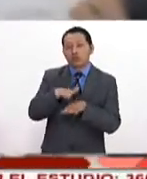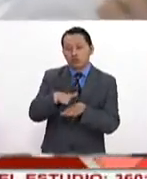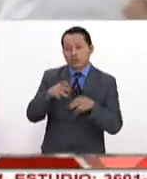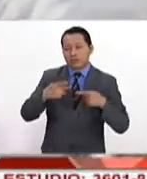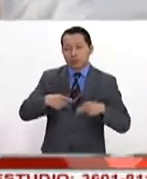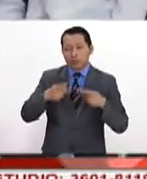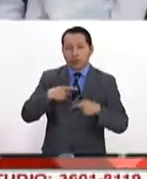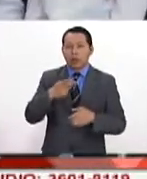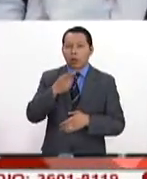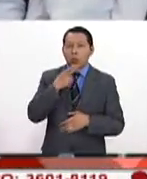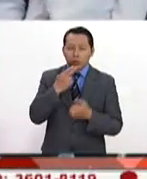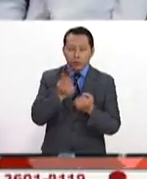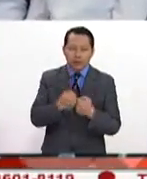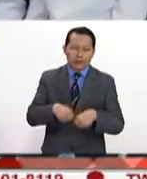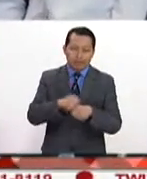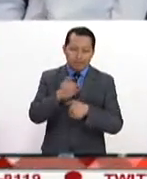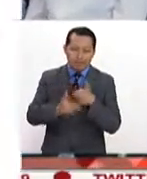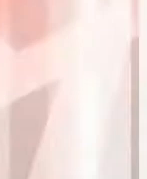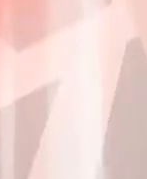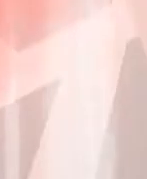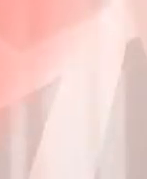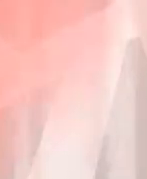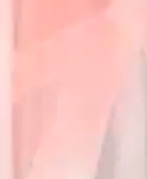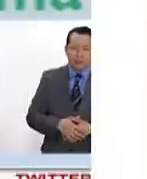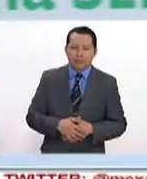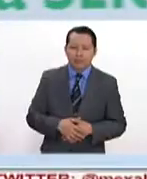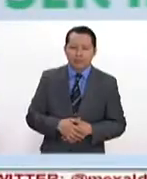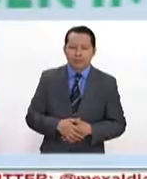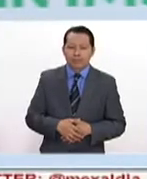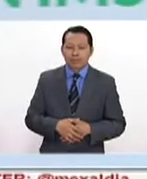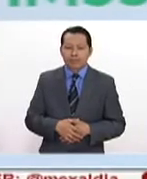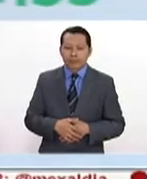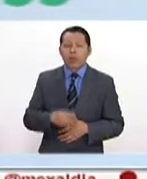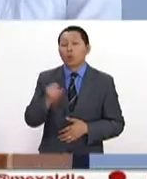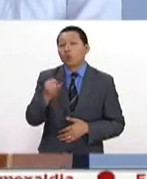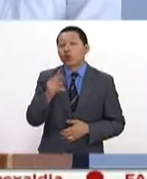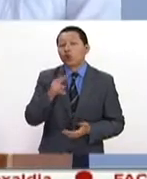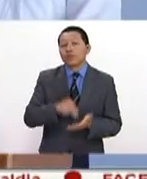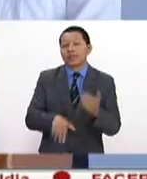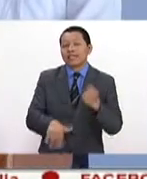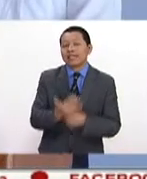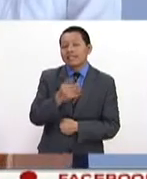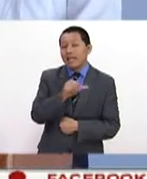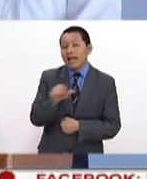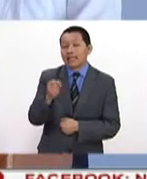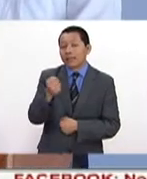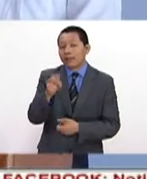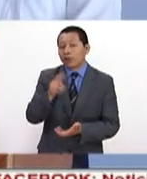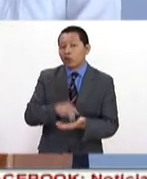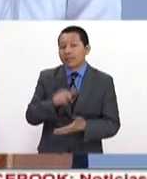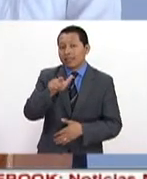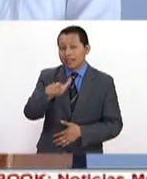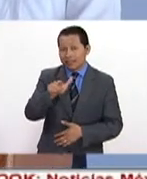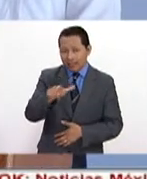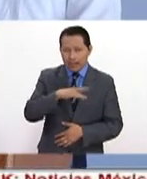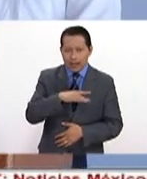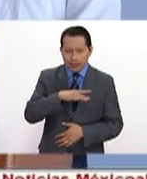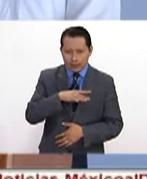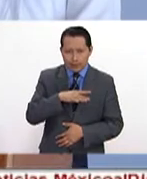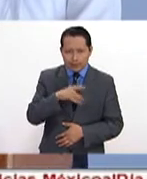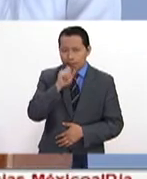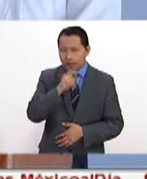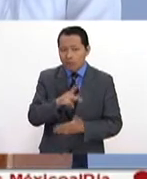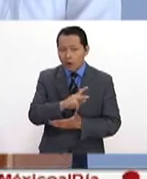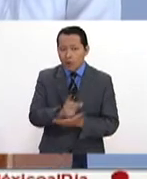Derechohabientes Usuarios de Servicios Médicos. De junio de 2015 a septiembre de 2017, la implementación